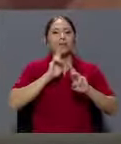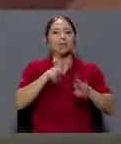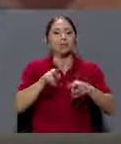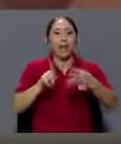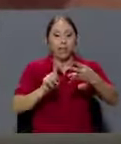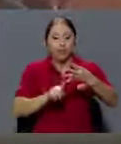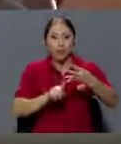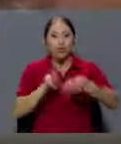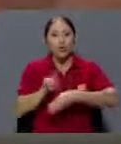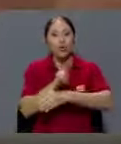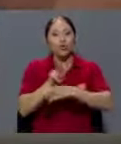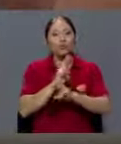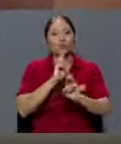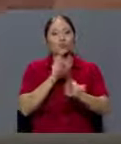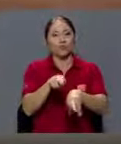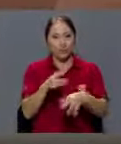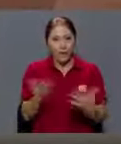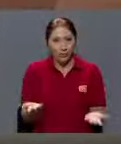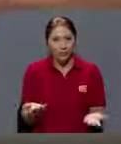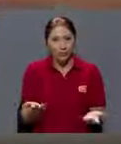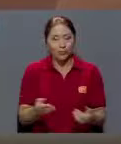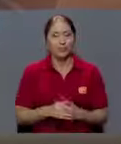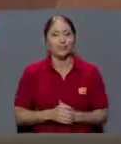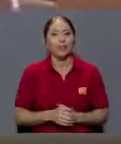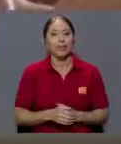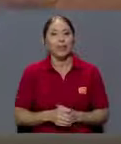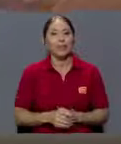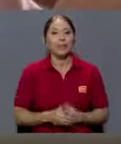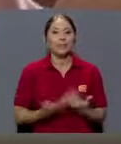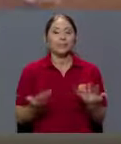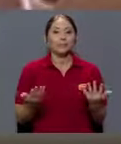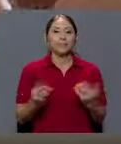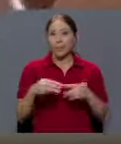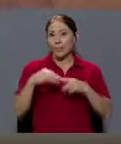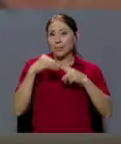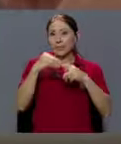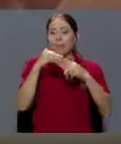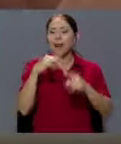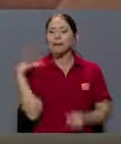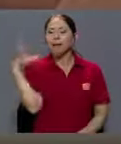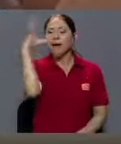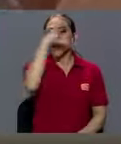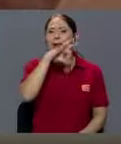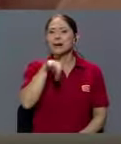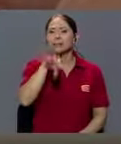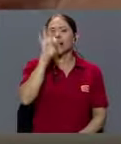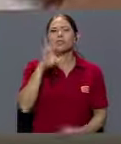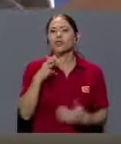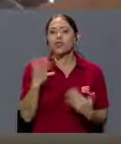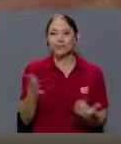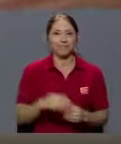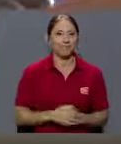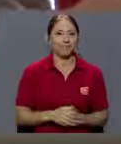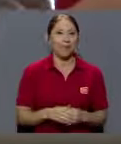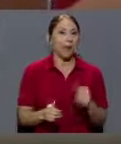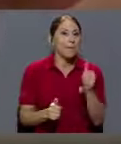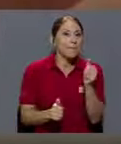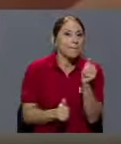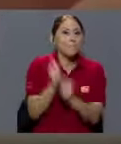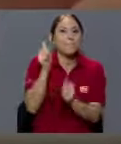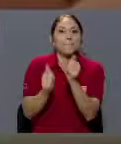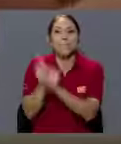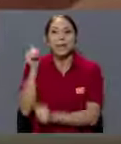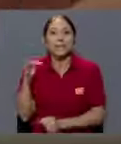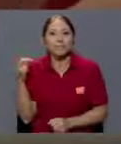resultados y el uso que de estos se dan, del uso de los resultados. Dentro de los principales hallazgos, ¿verdad? Tenemos que, bueno, son más las mujeres